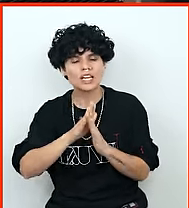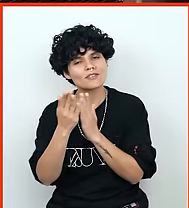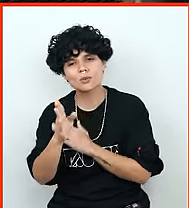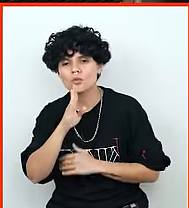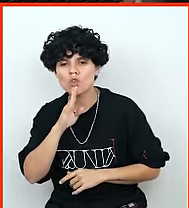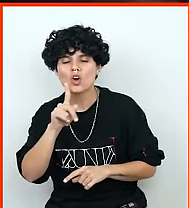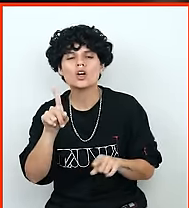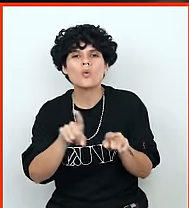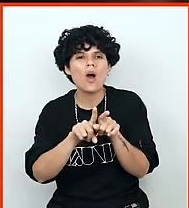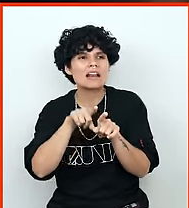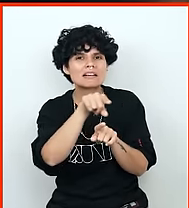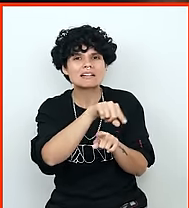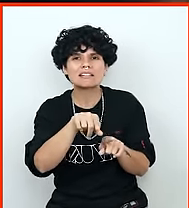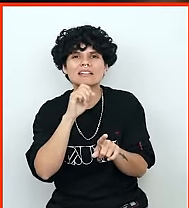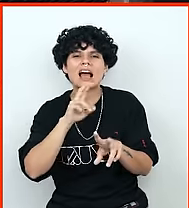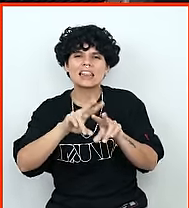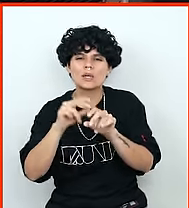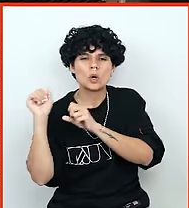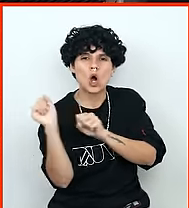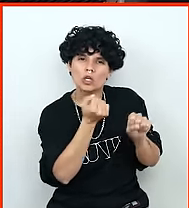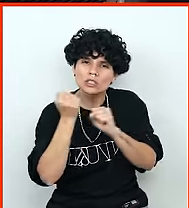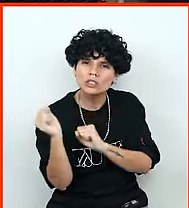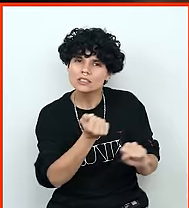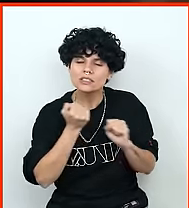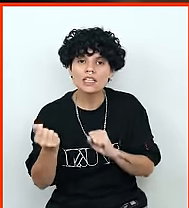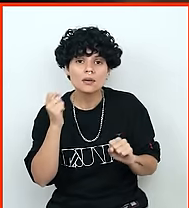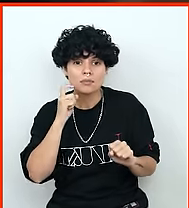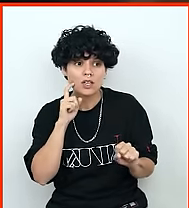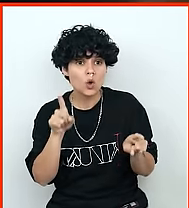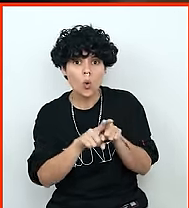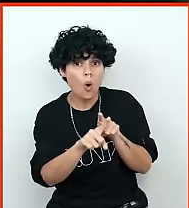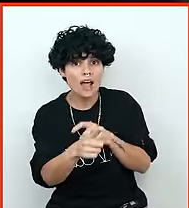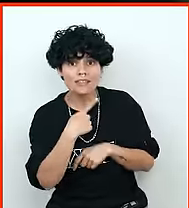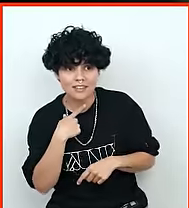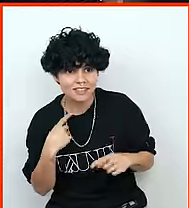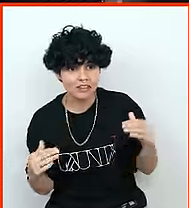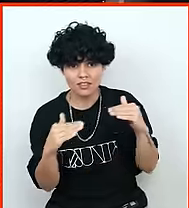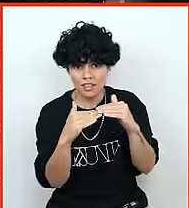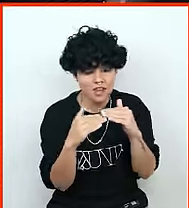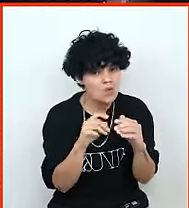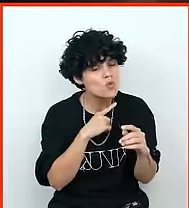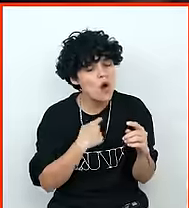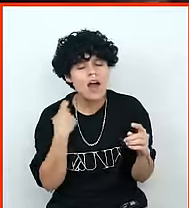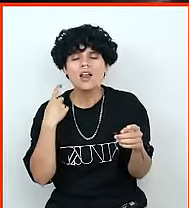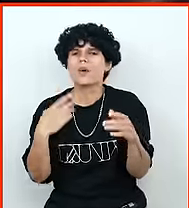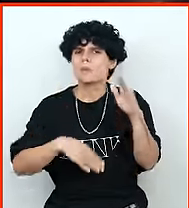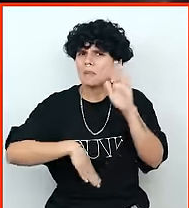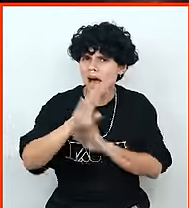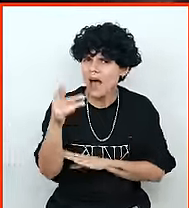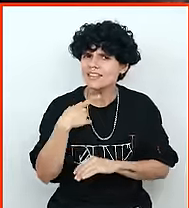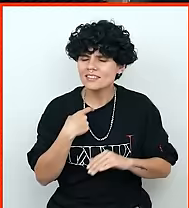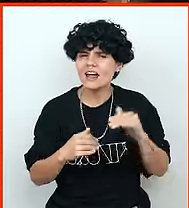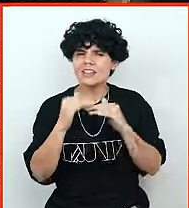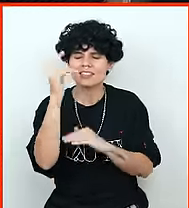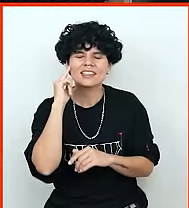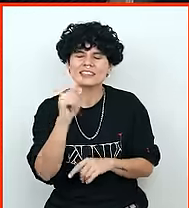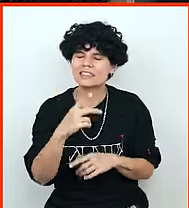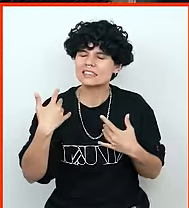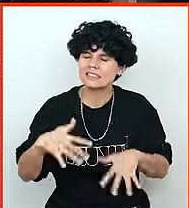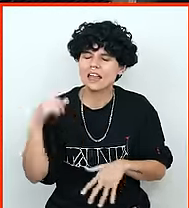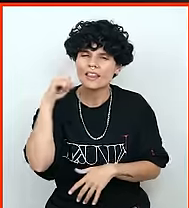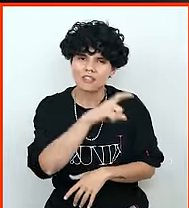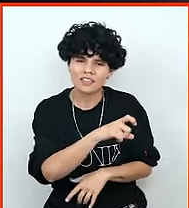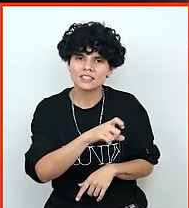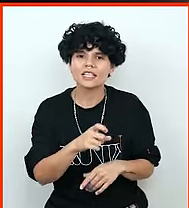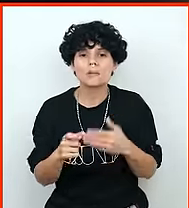eso requiere llegar con una escoba, barrer, poner cosas en la mesa que sean igual de interesantes que las anteriores, quizás mejor, pero eso conlleva trabajo, ¿cachai? Y lo mejor